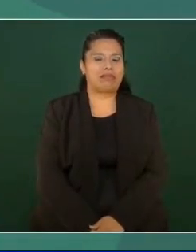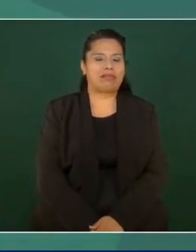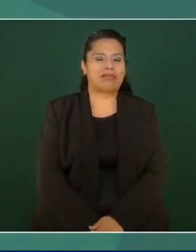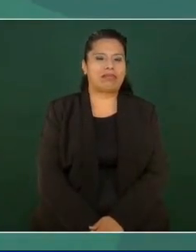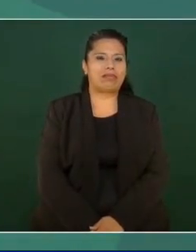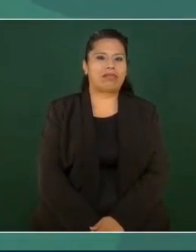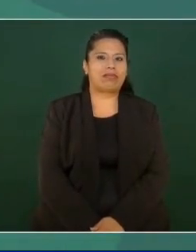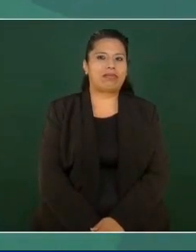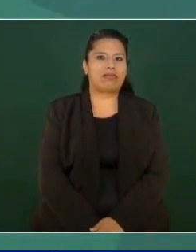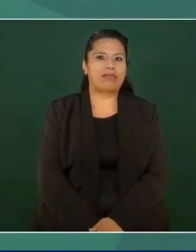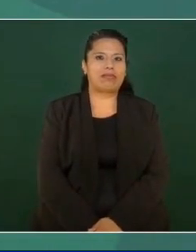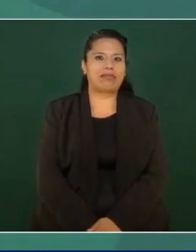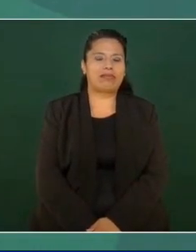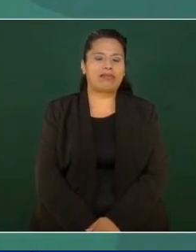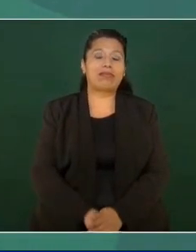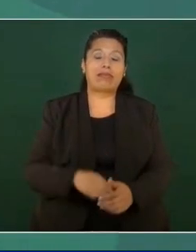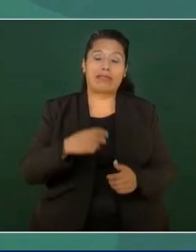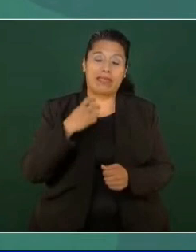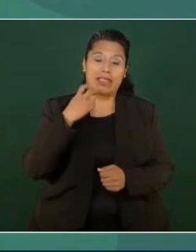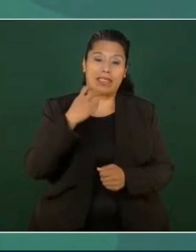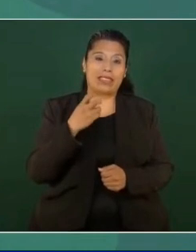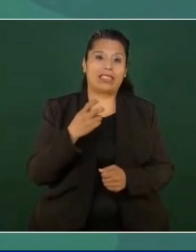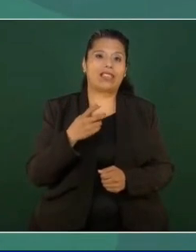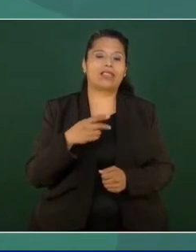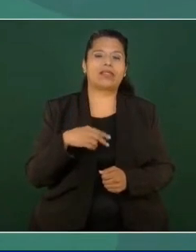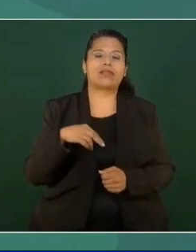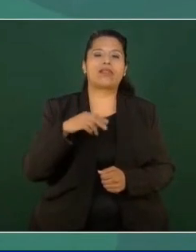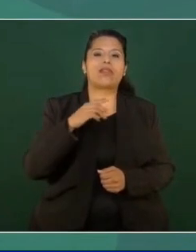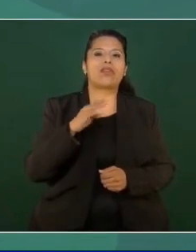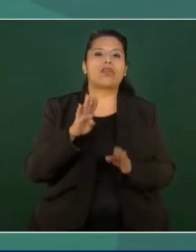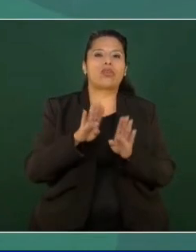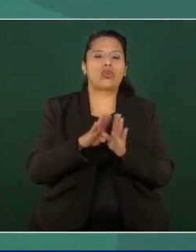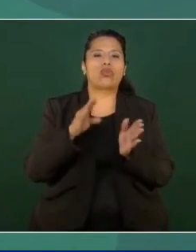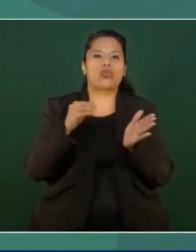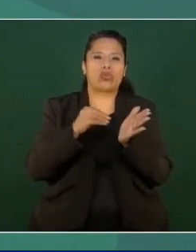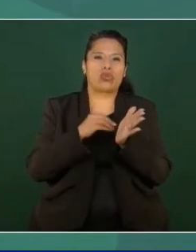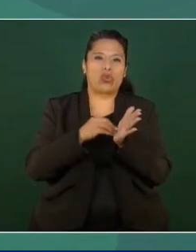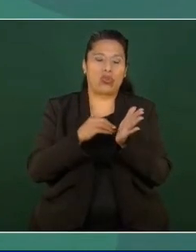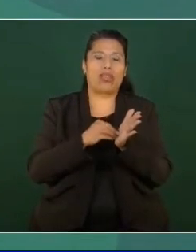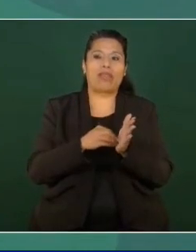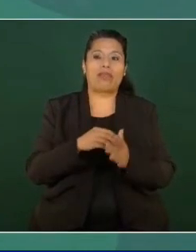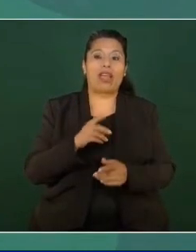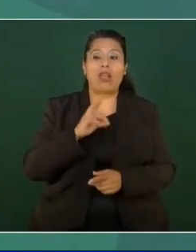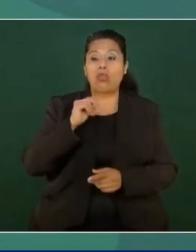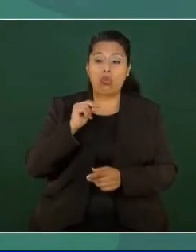que significó el modelo neoliberal, que todavía lo defienden